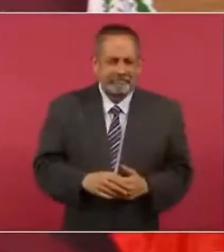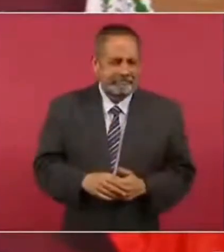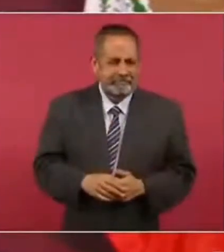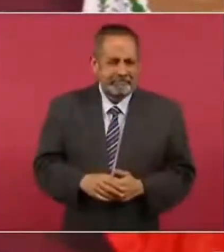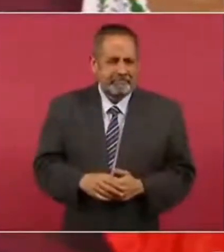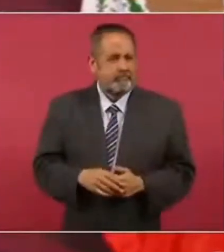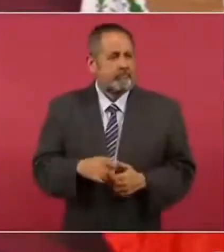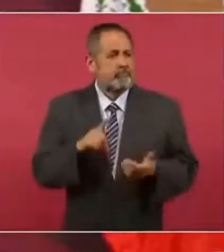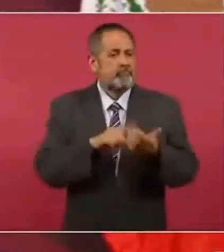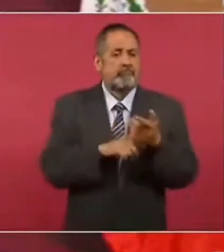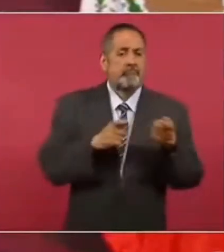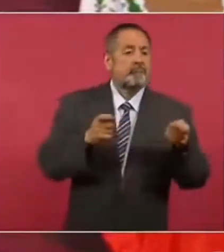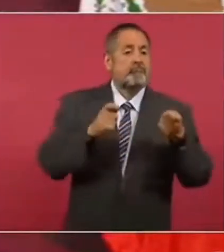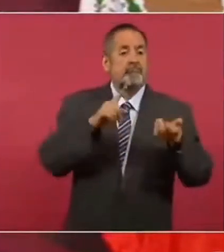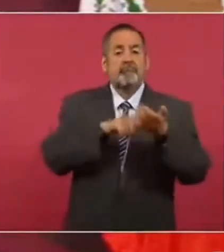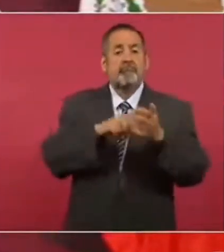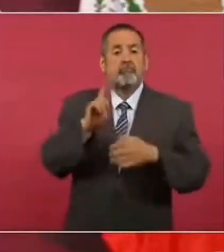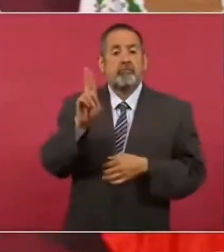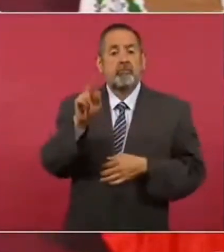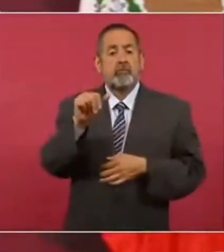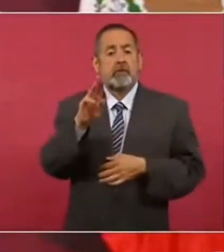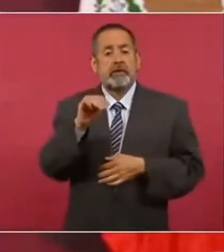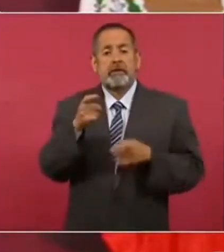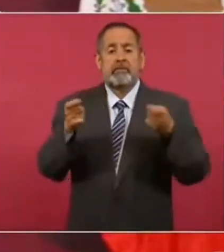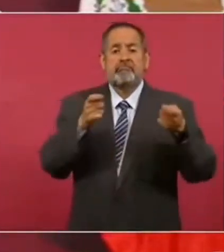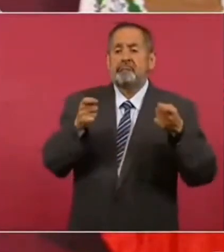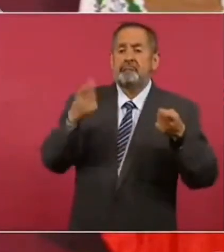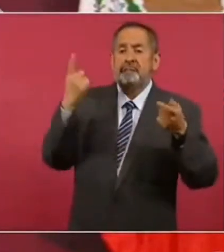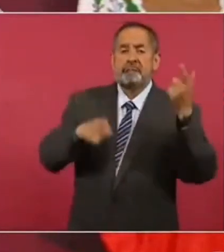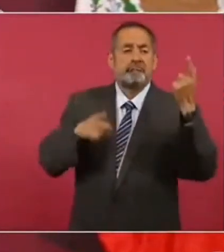que dominan la UNAM,